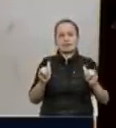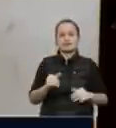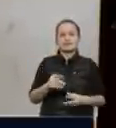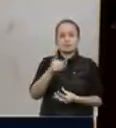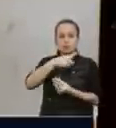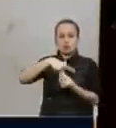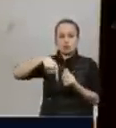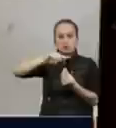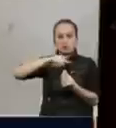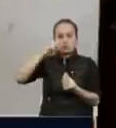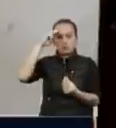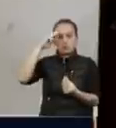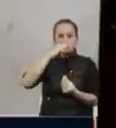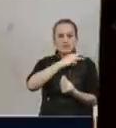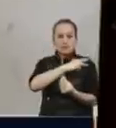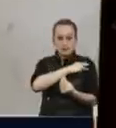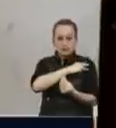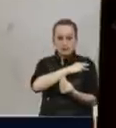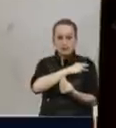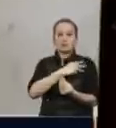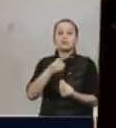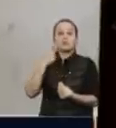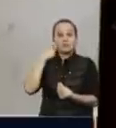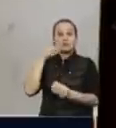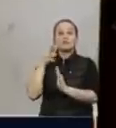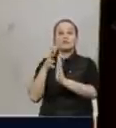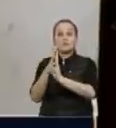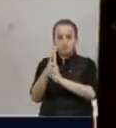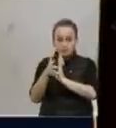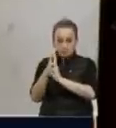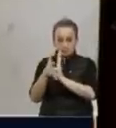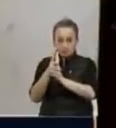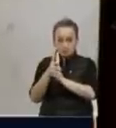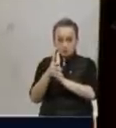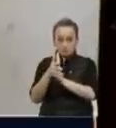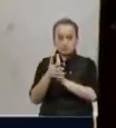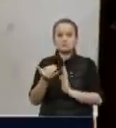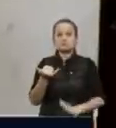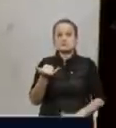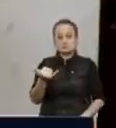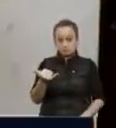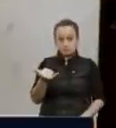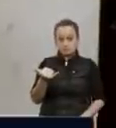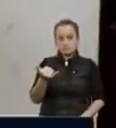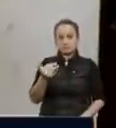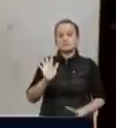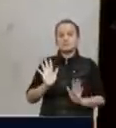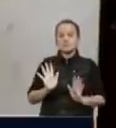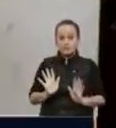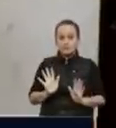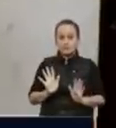Militares. Esta es una información que tiene reserva,